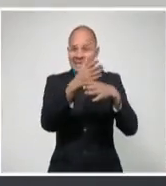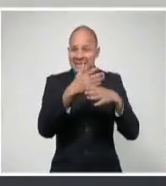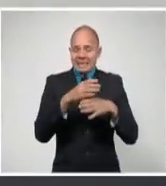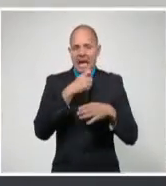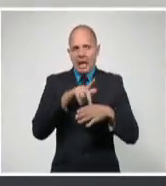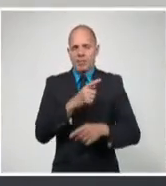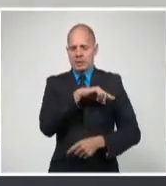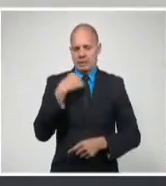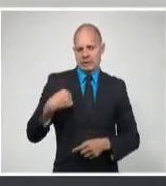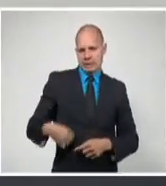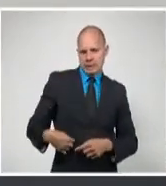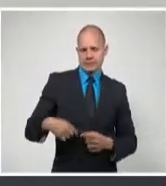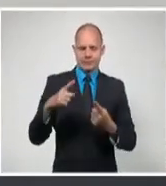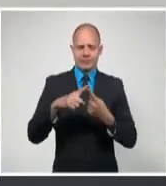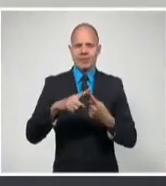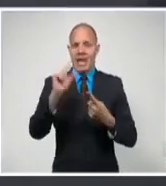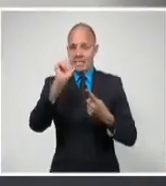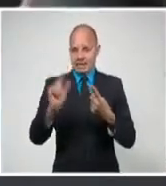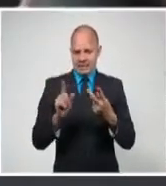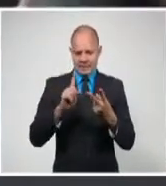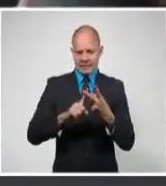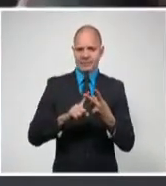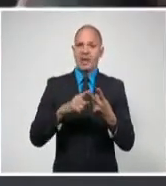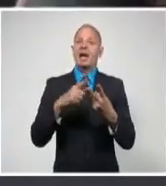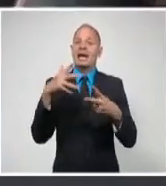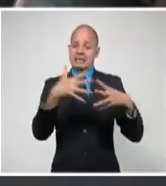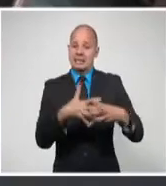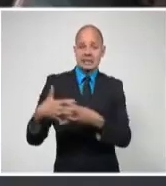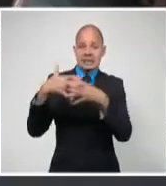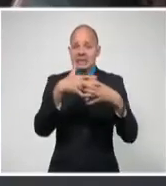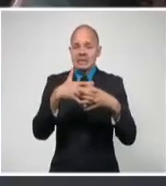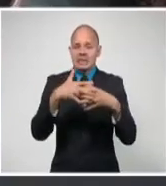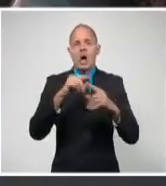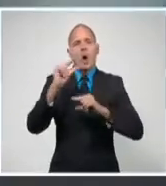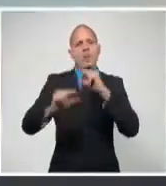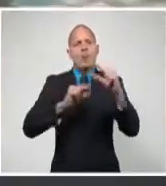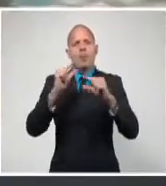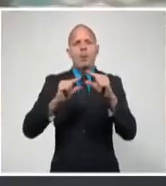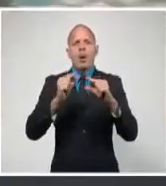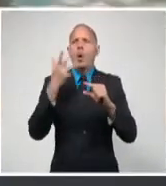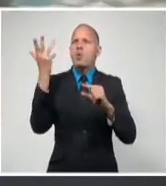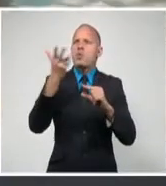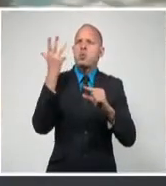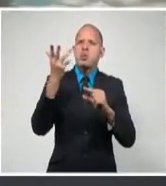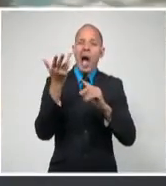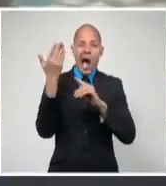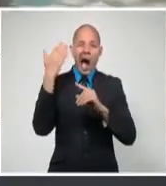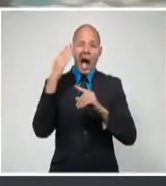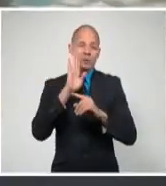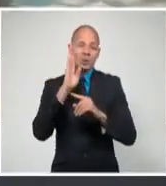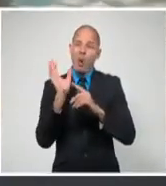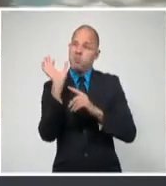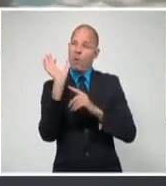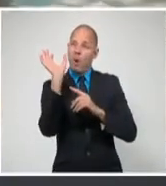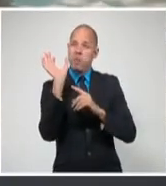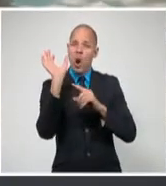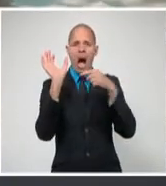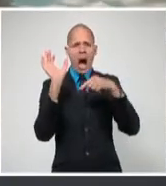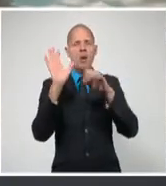Estados Unidos reportaron mejor calidad del aire y menores niveles de contaminación. Sin embargo, un estudio de Naciones